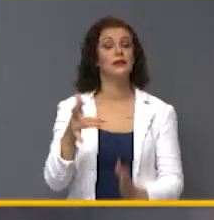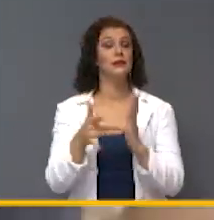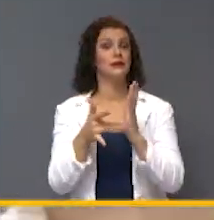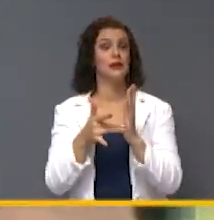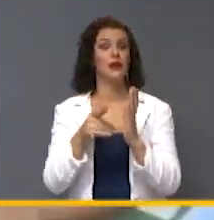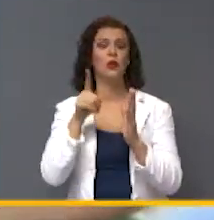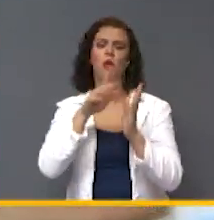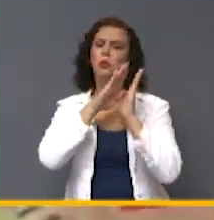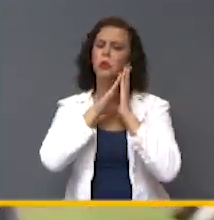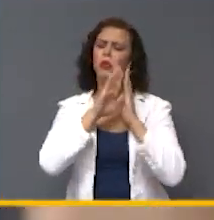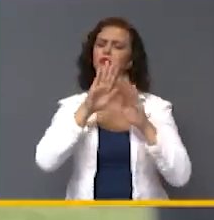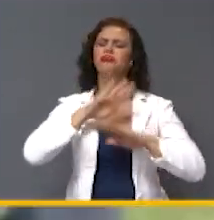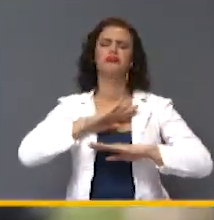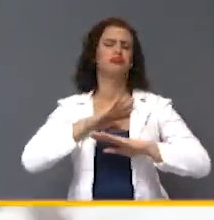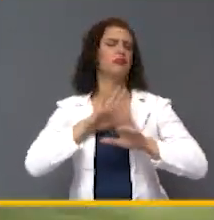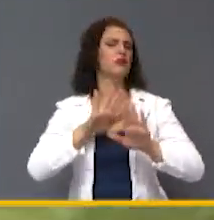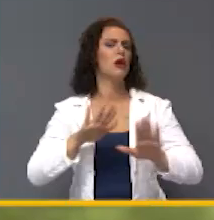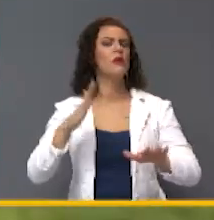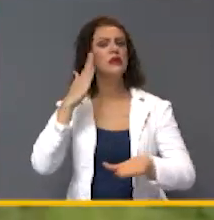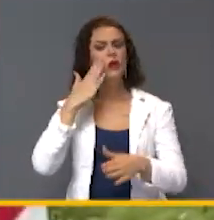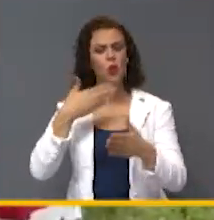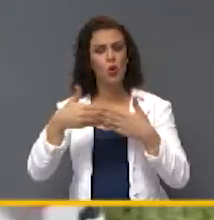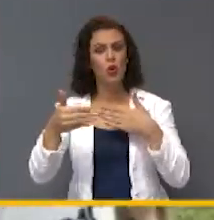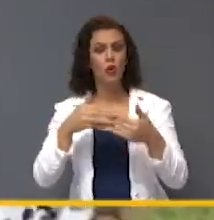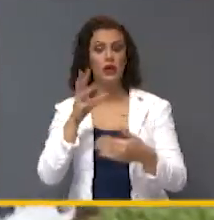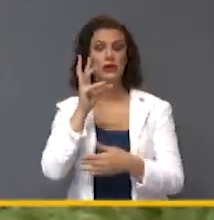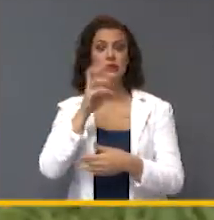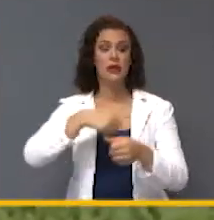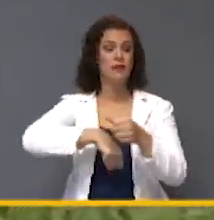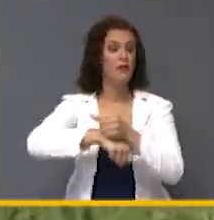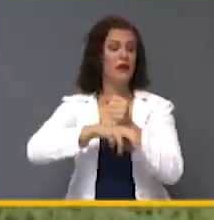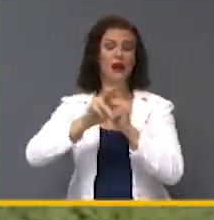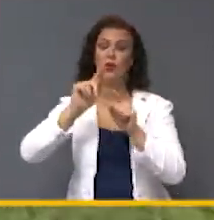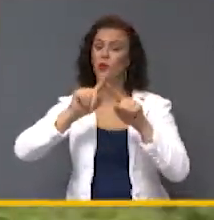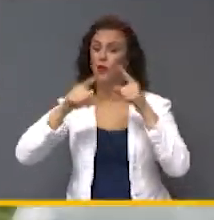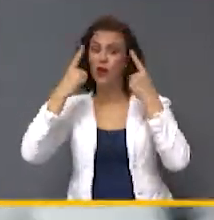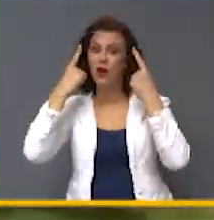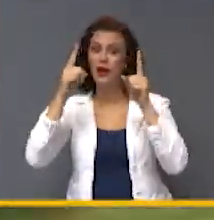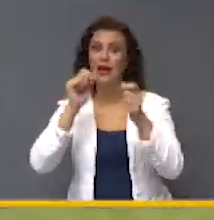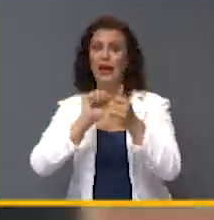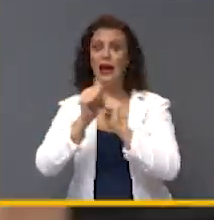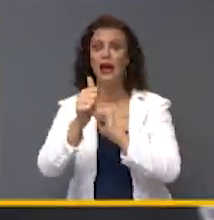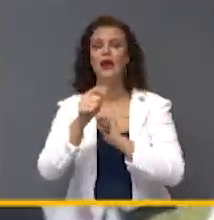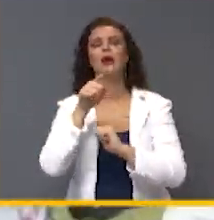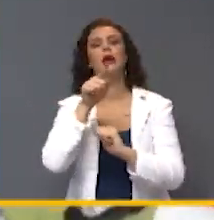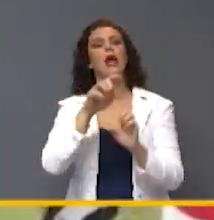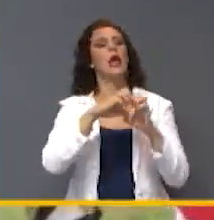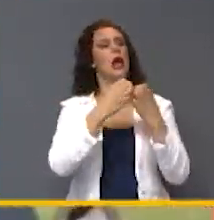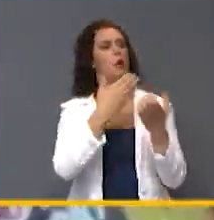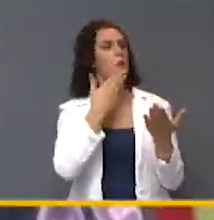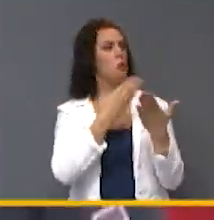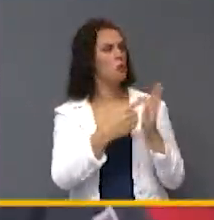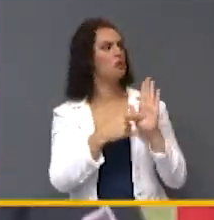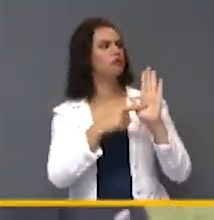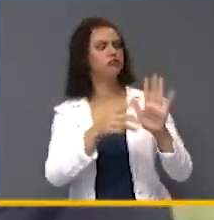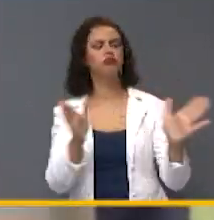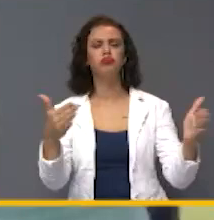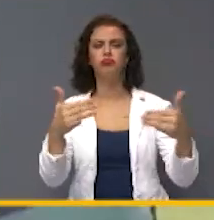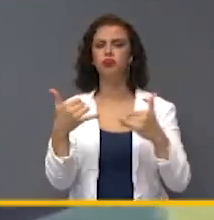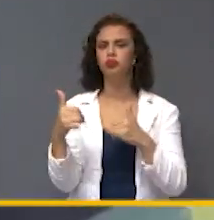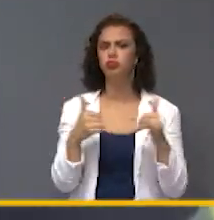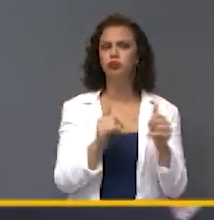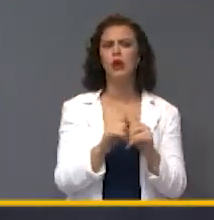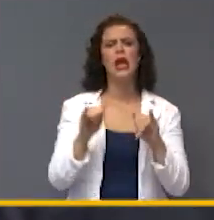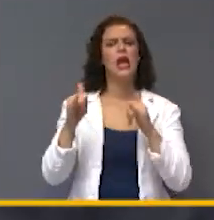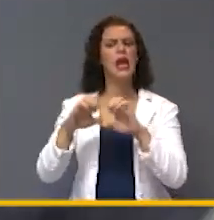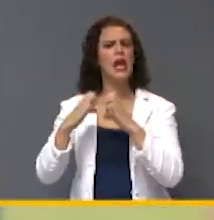duerme con toda tranquilidad, sabiendo que a pesar de que en 6 partidos no pudo ganar, el equipo dejó buenas impresiones en la cancha. El equipo no ha